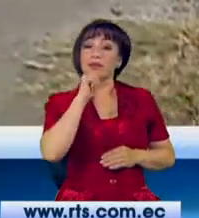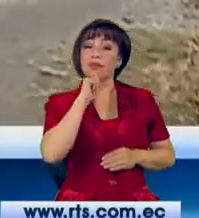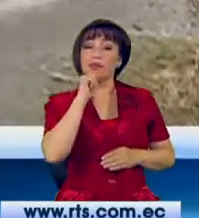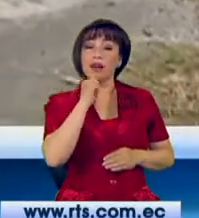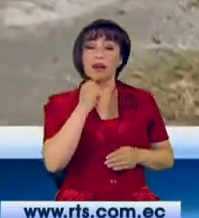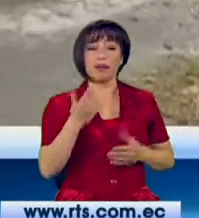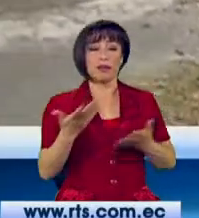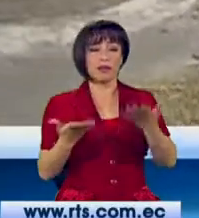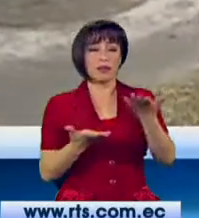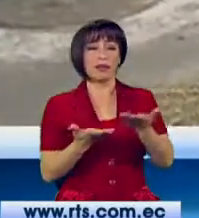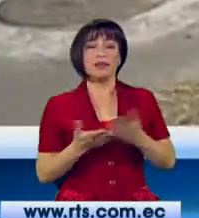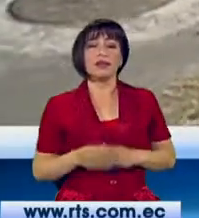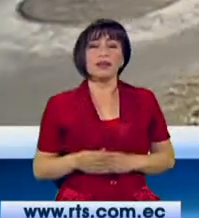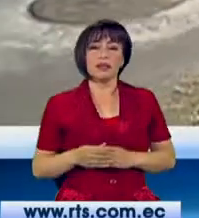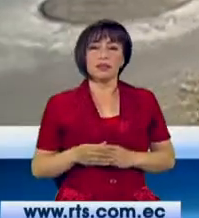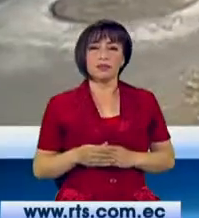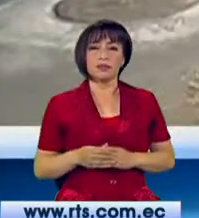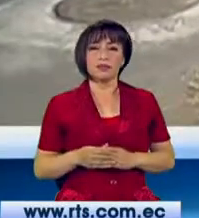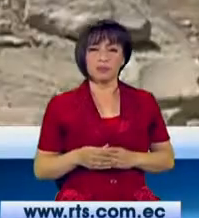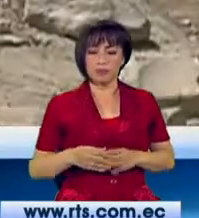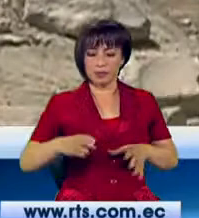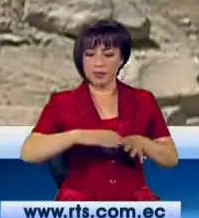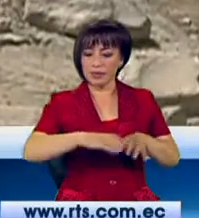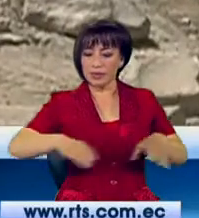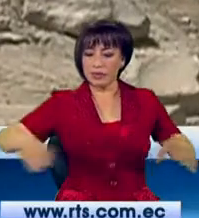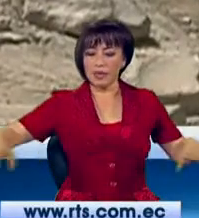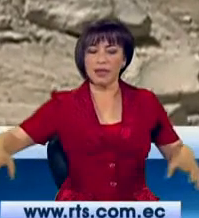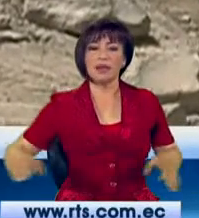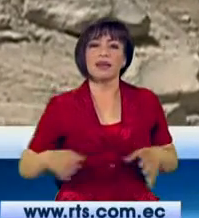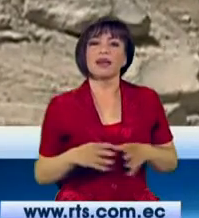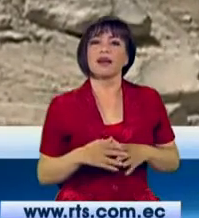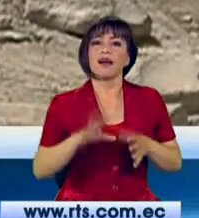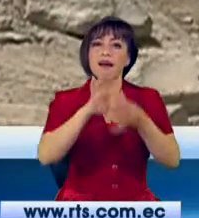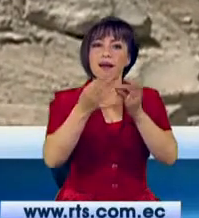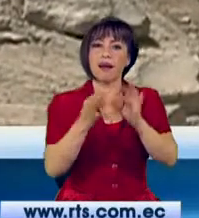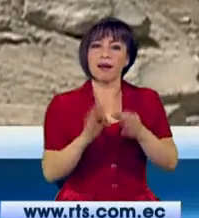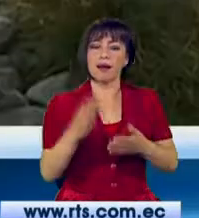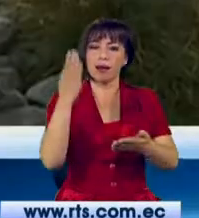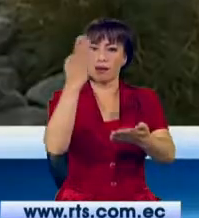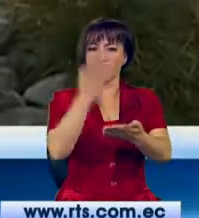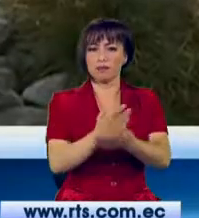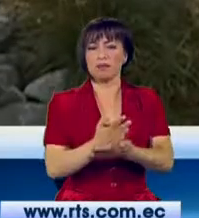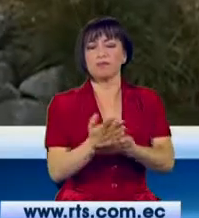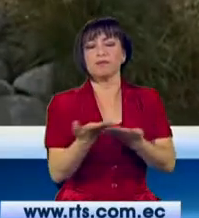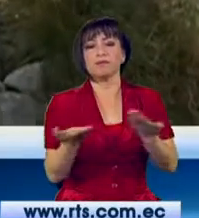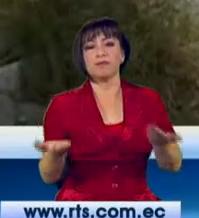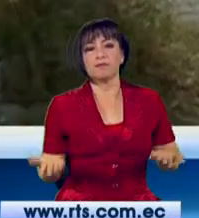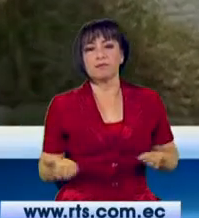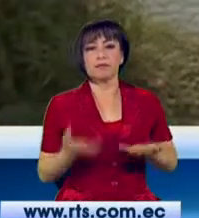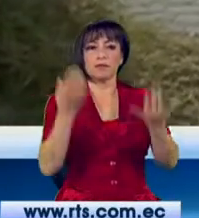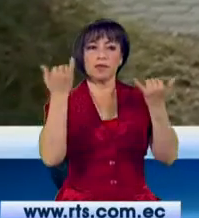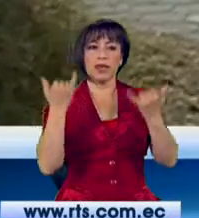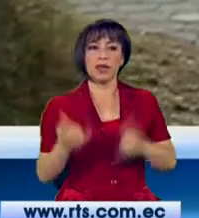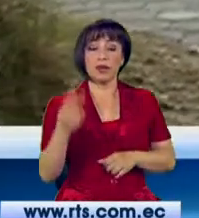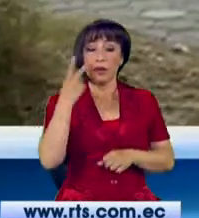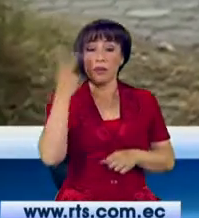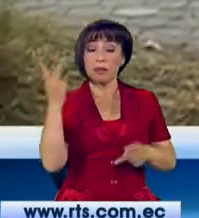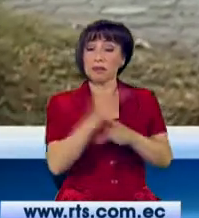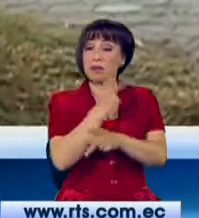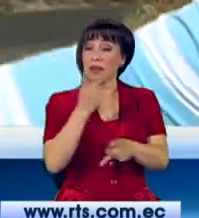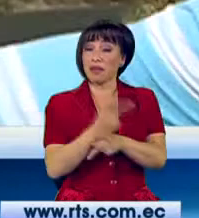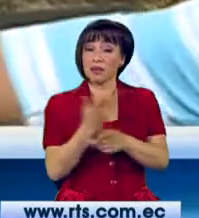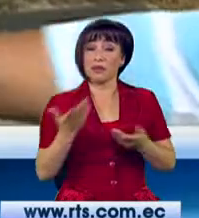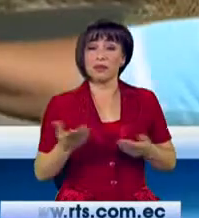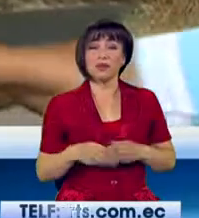servían para evitar que el agua inunde las casas, pero lamentablemente el trabajo no fue terminado y ahora representa un peligro para los